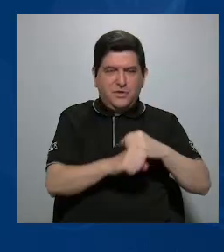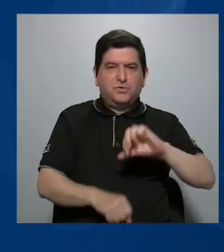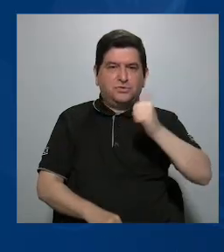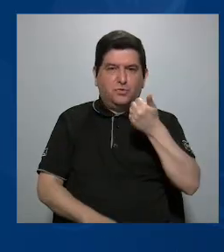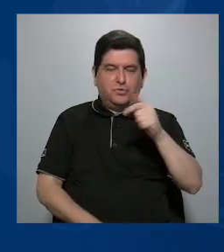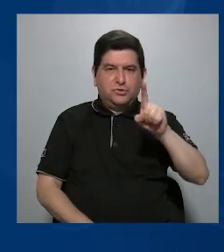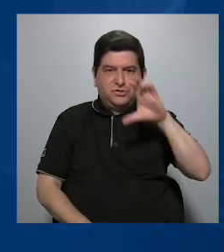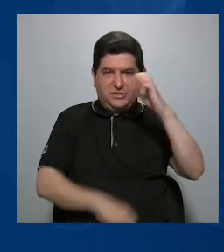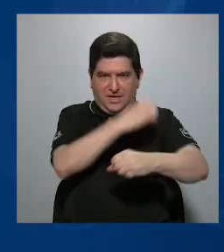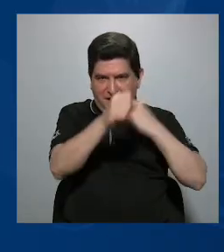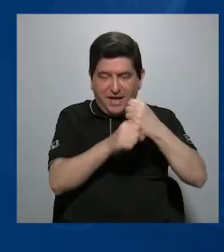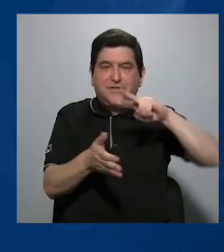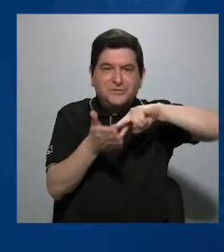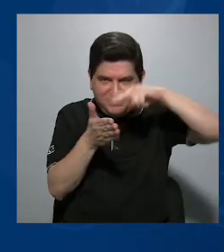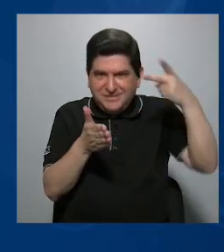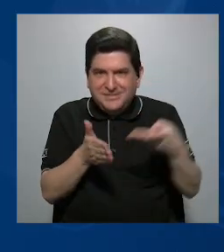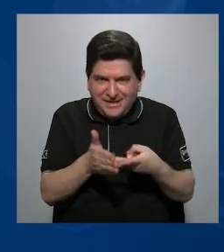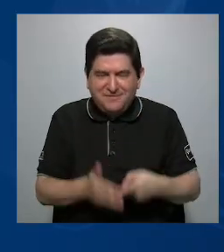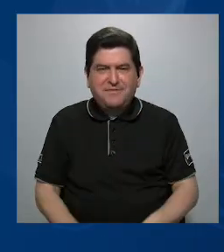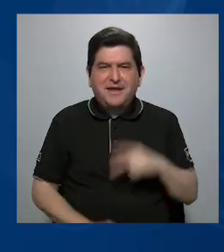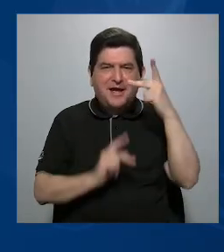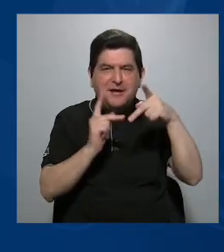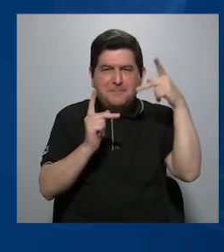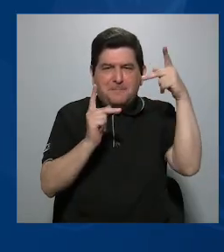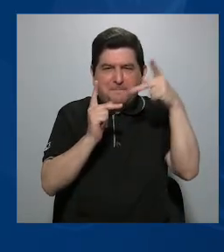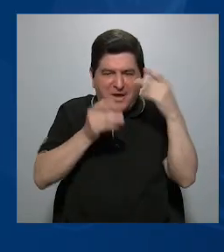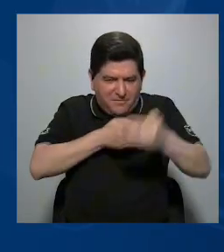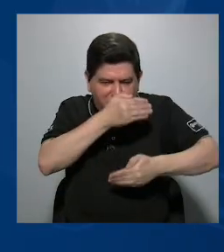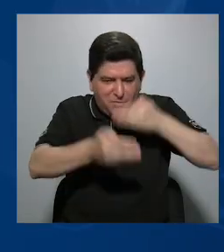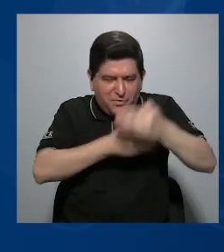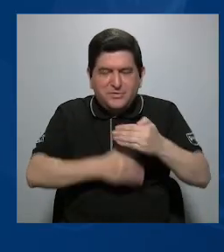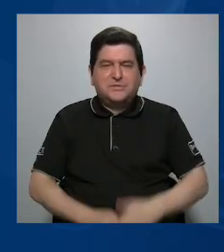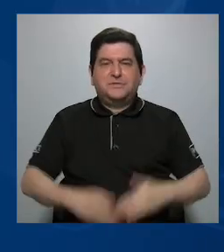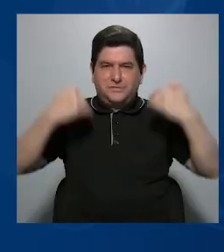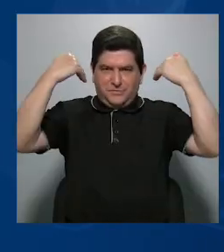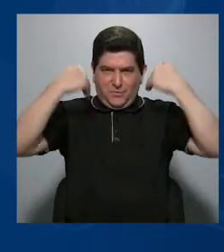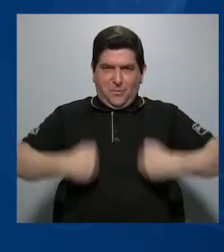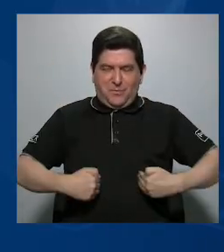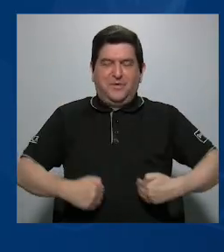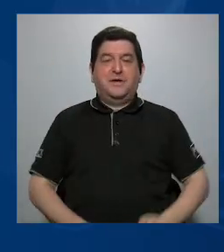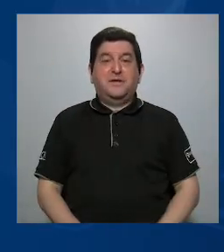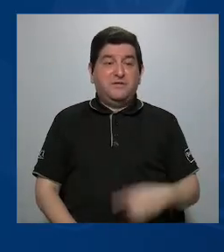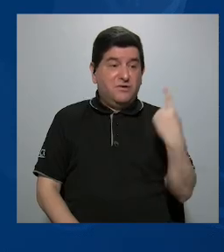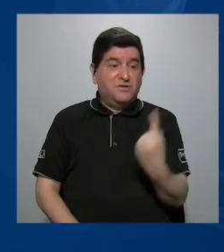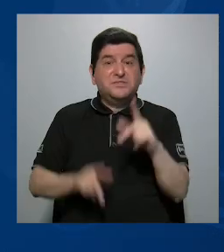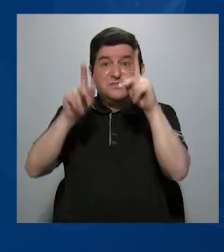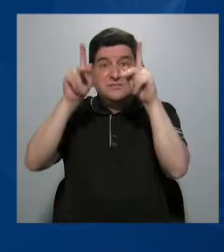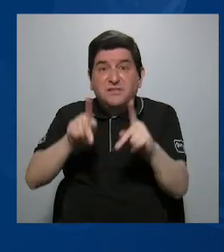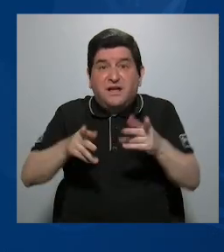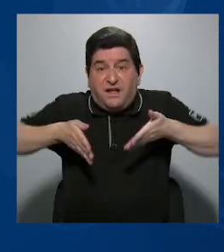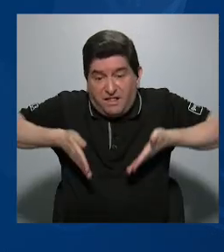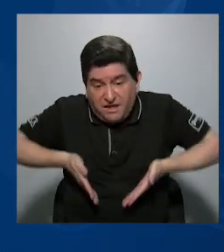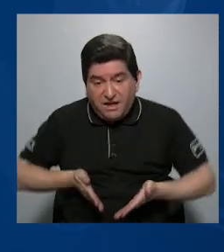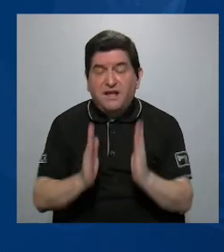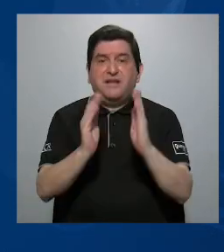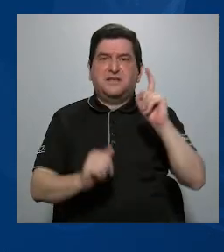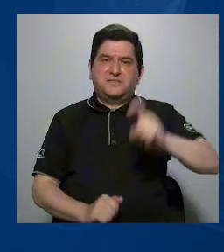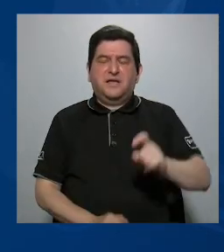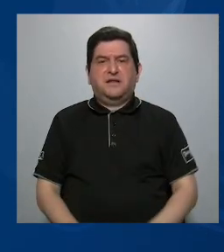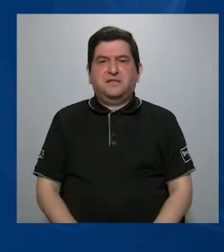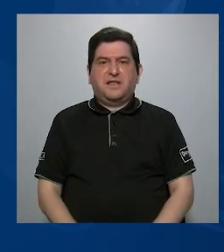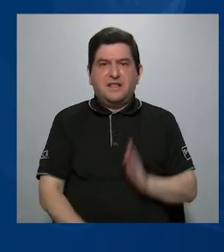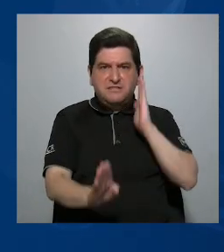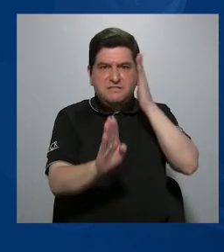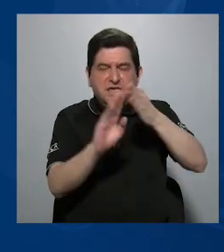a otro siglo, es en lo que consiste la perfectividad de la raza humana. Pues si cada individuo que